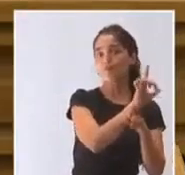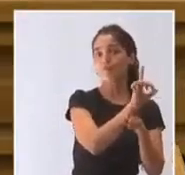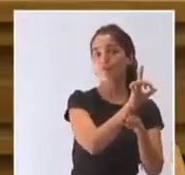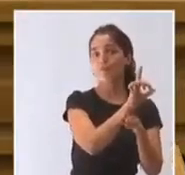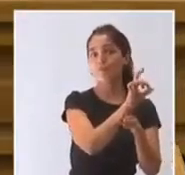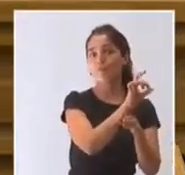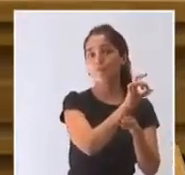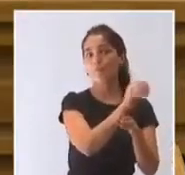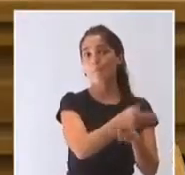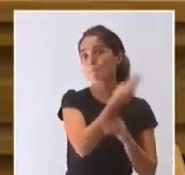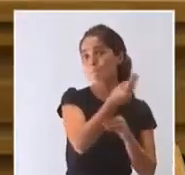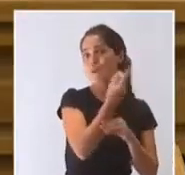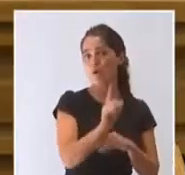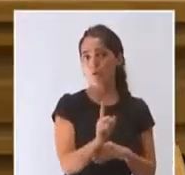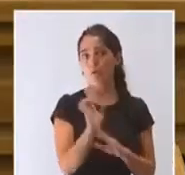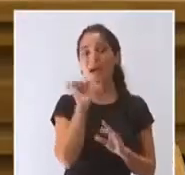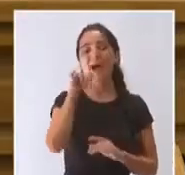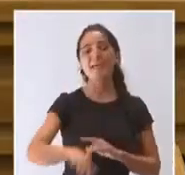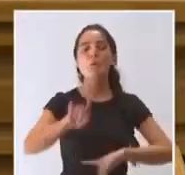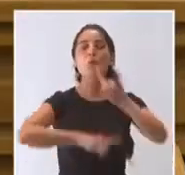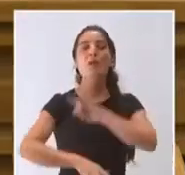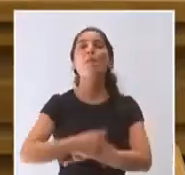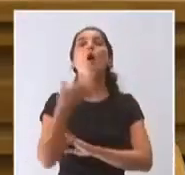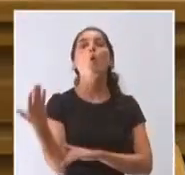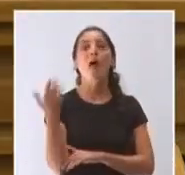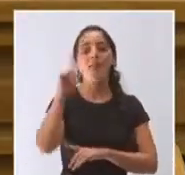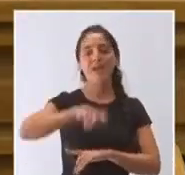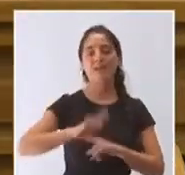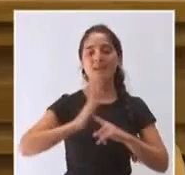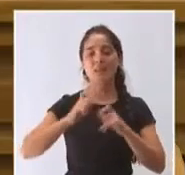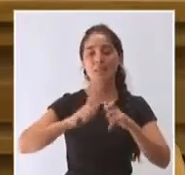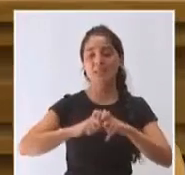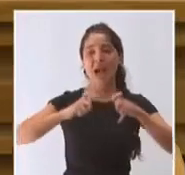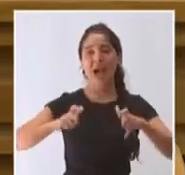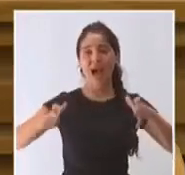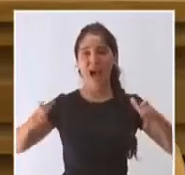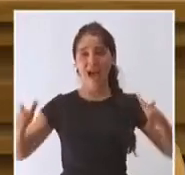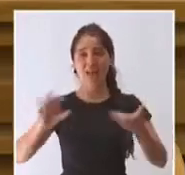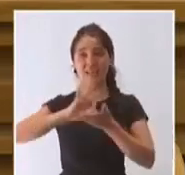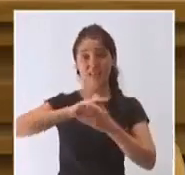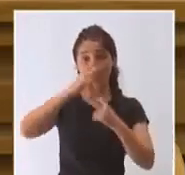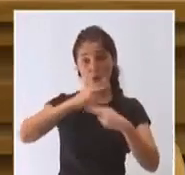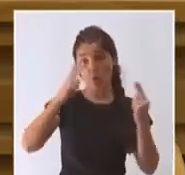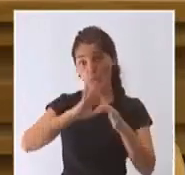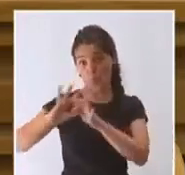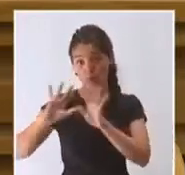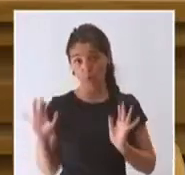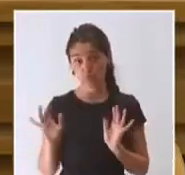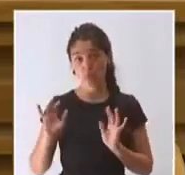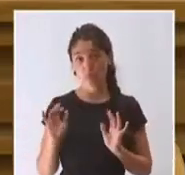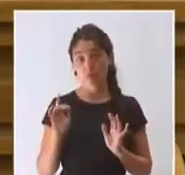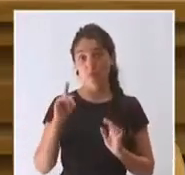que aquí además hemos ido creciendo tanto mucho más que otros en grandes servicios públicos que tensionan el gasto